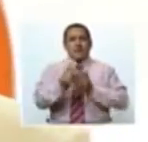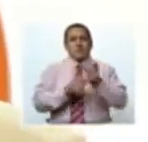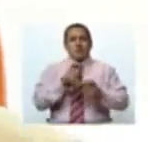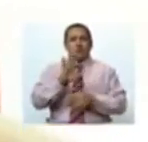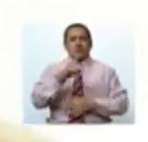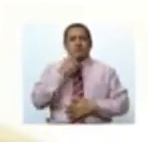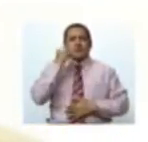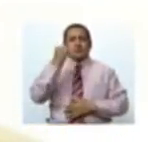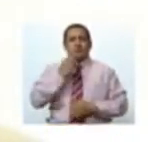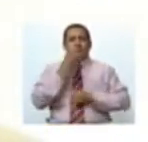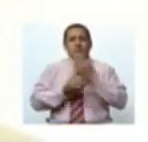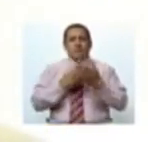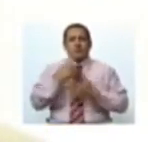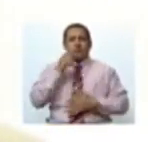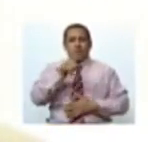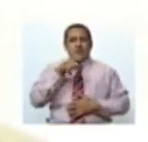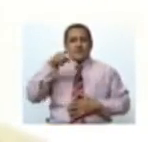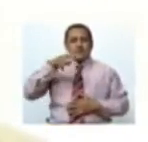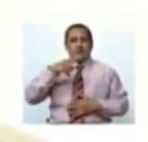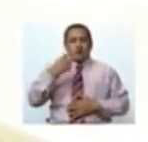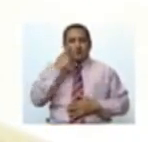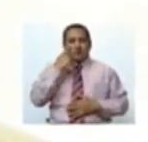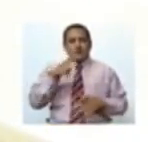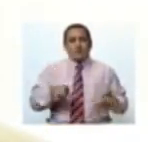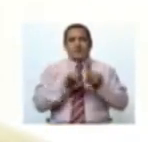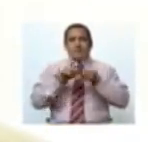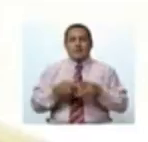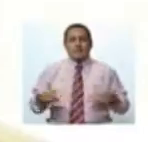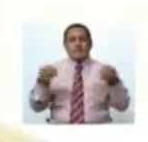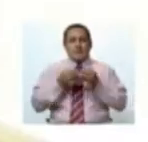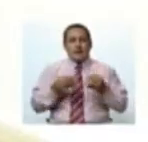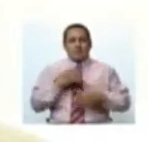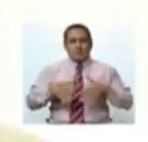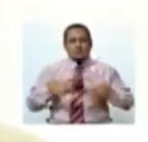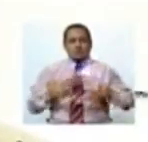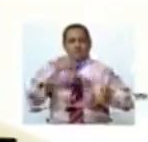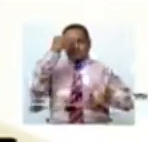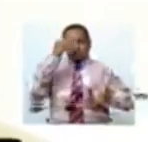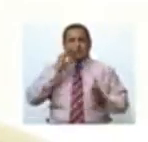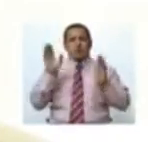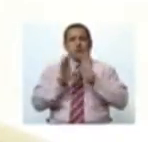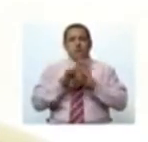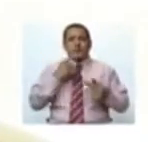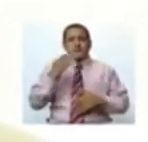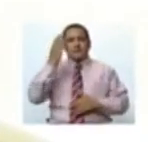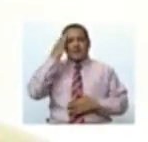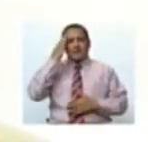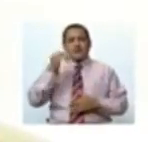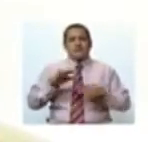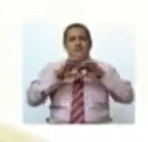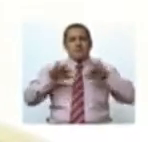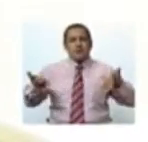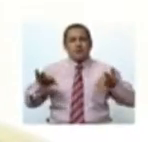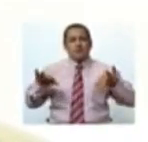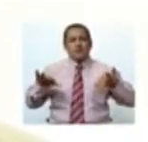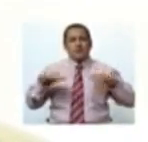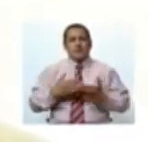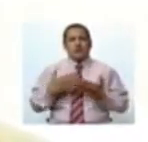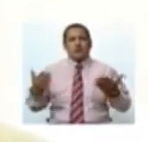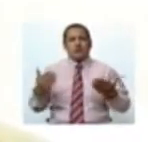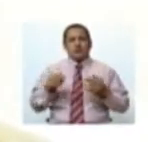sus derechos porque es información que usted necesita conocer y además necesita también, como por ejemplo el saber que la separación de